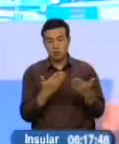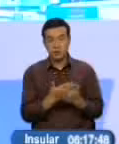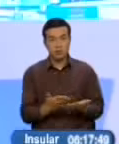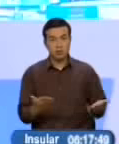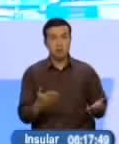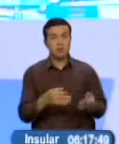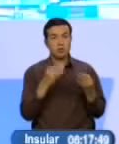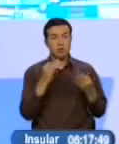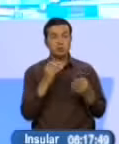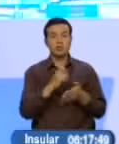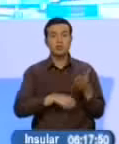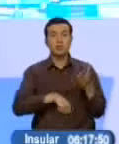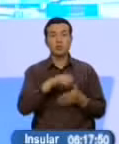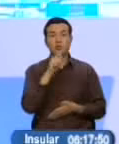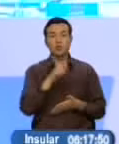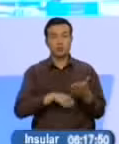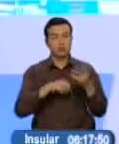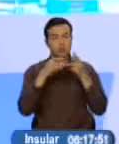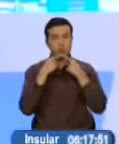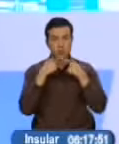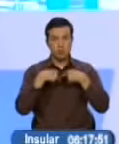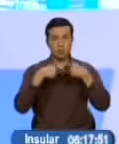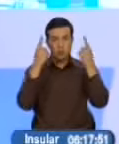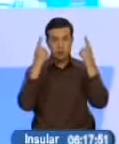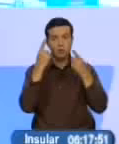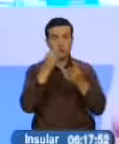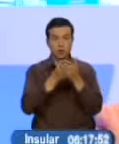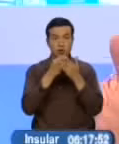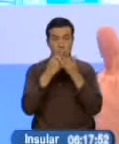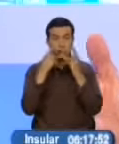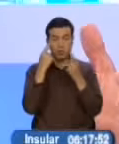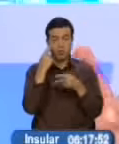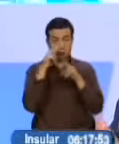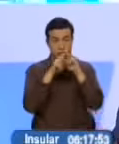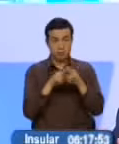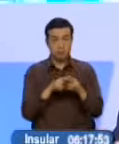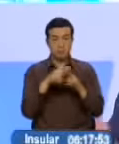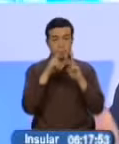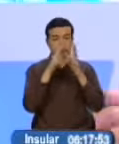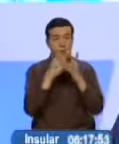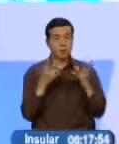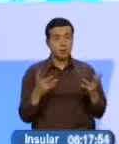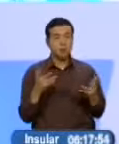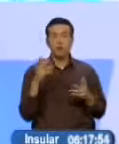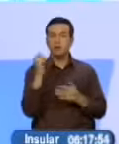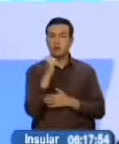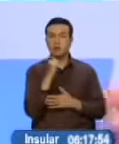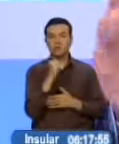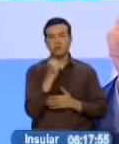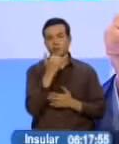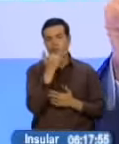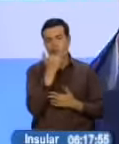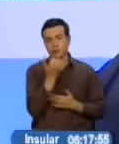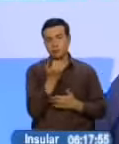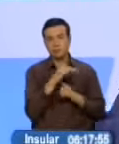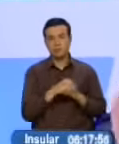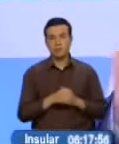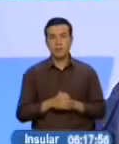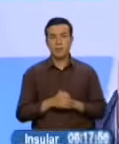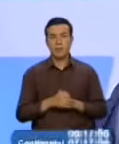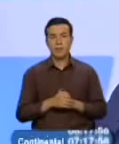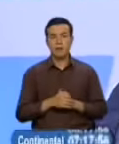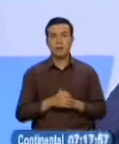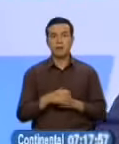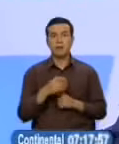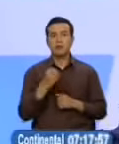de base para la contratación, eso es público, está en el portal de compras públicas, cuando uno revisa eso se da cuenta de una cosa, que